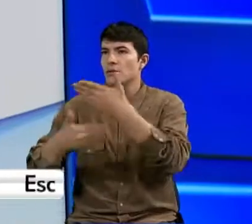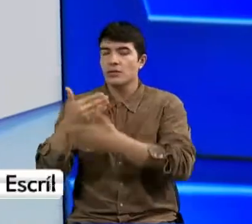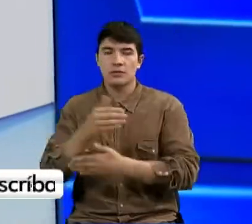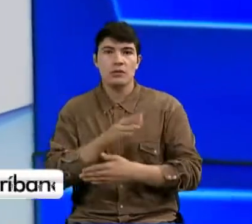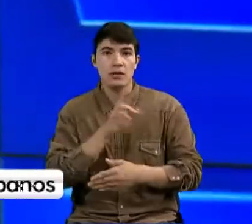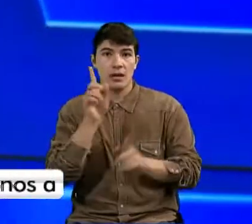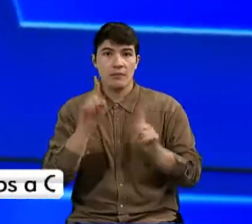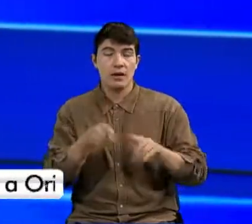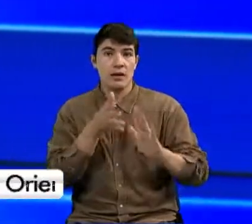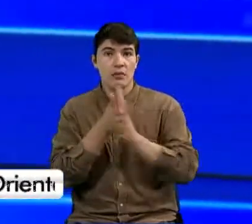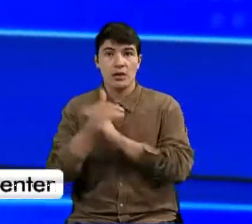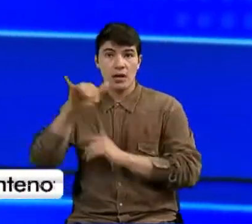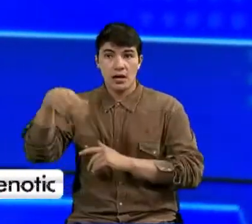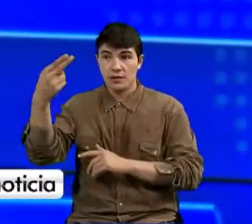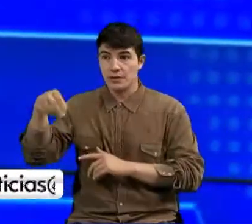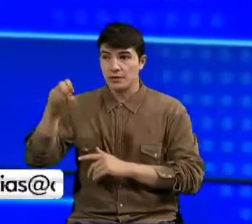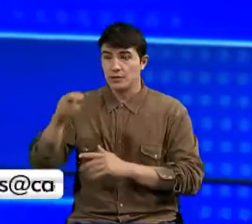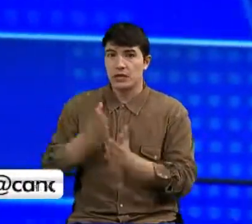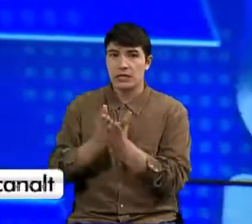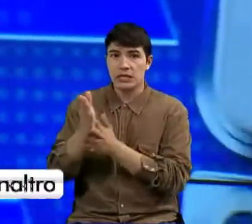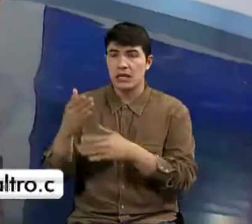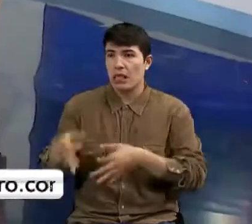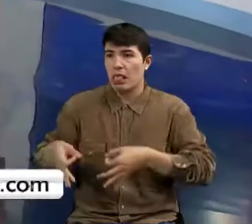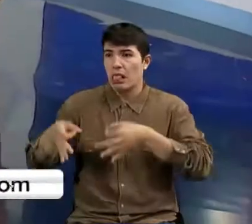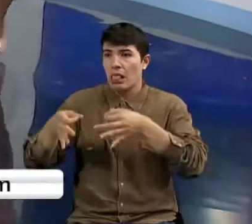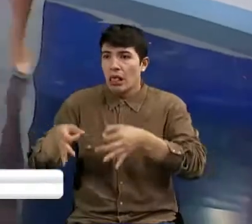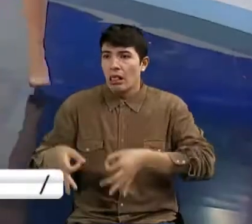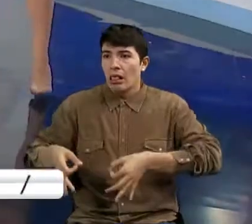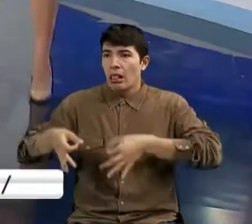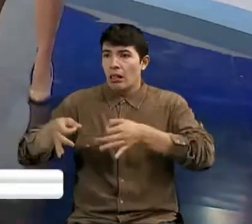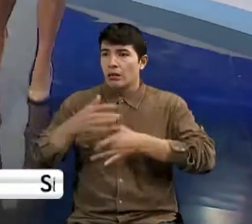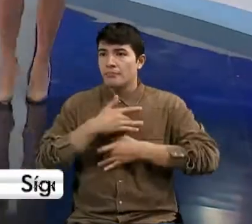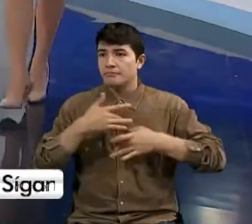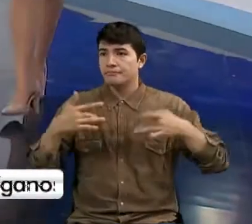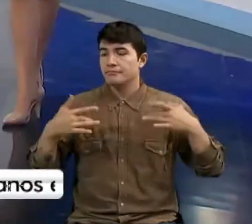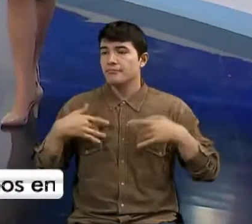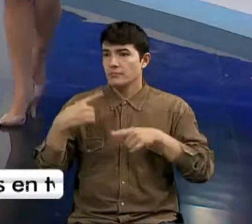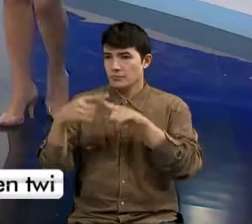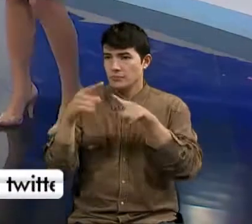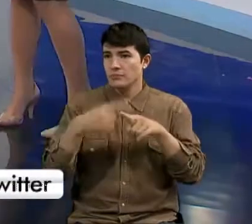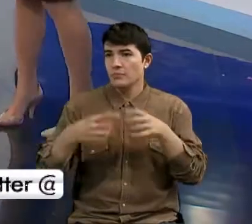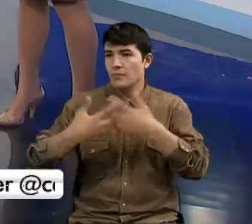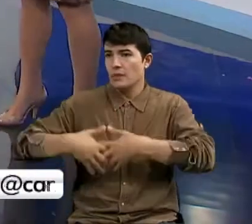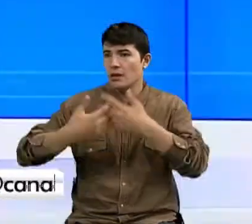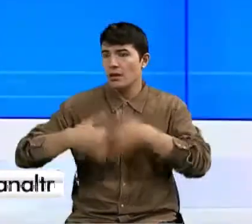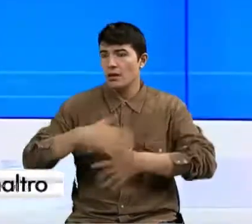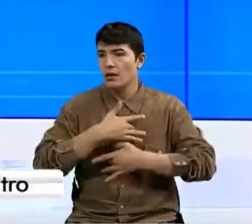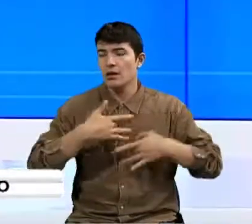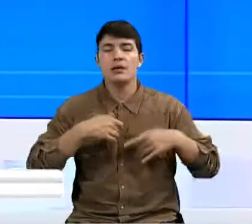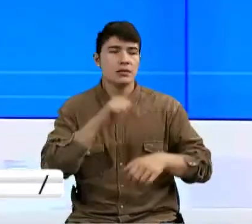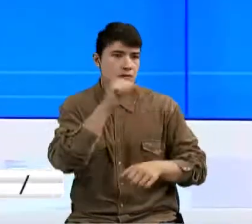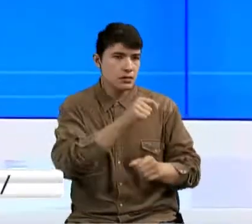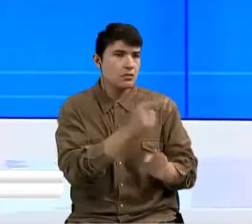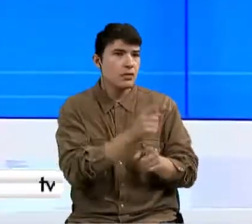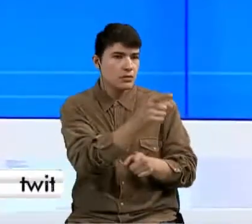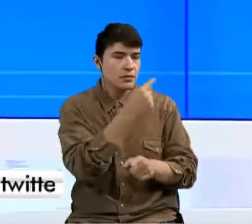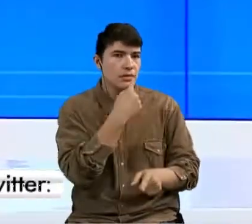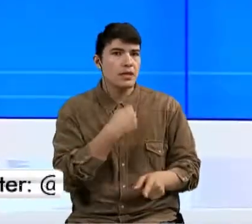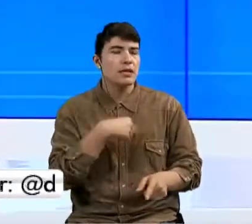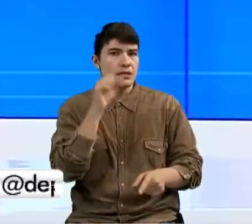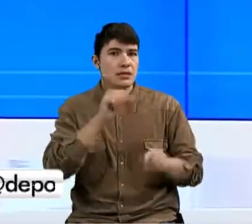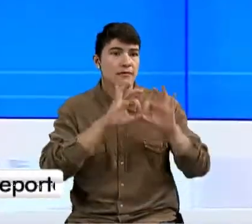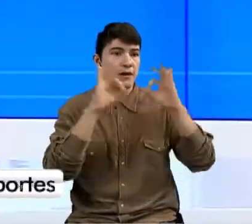de otra parte de jong siguen presentándose en negligencias médicas por parte de las diferentes eps y así descargan como usted lo manifiesta pues precisamente